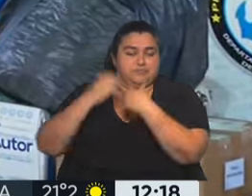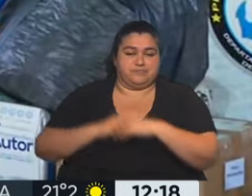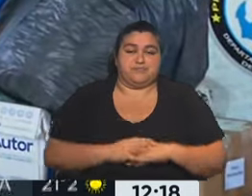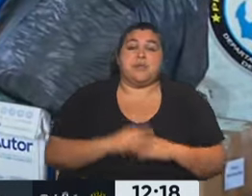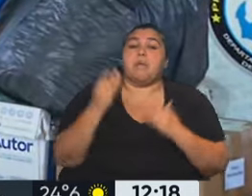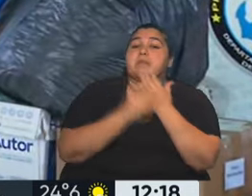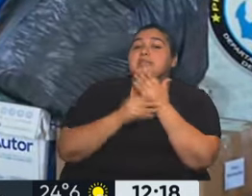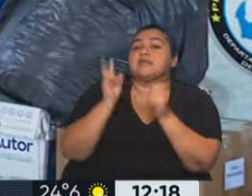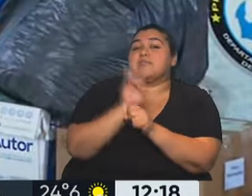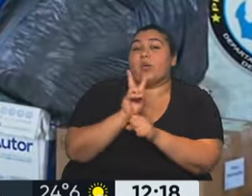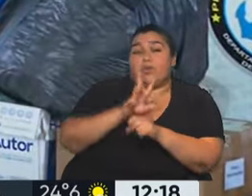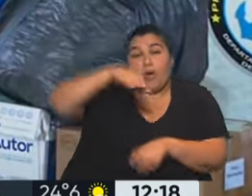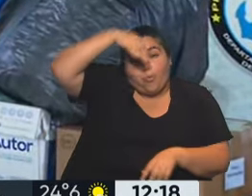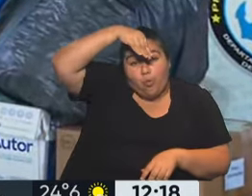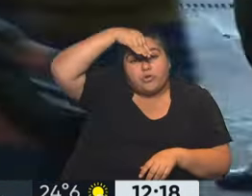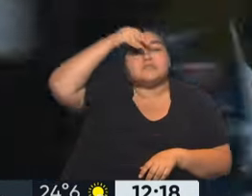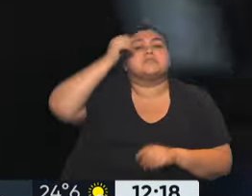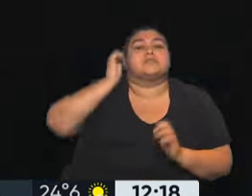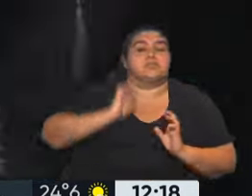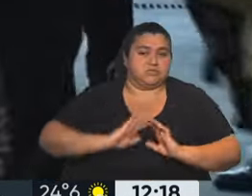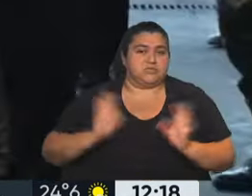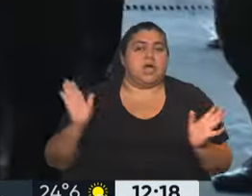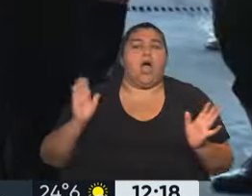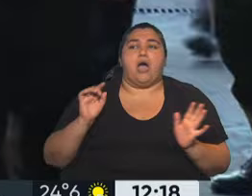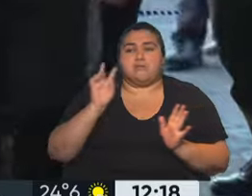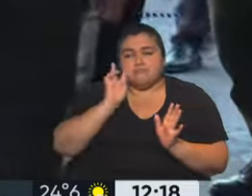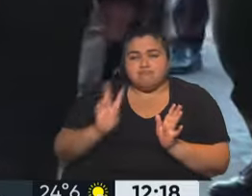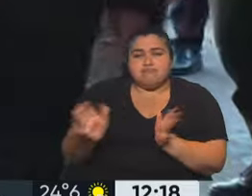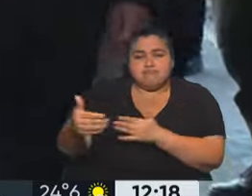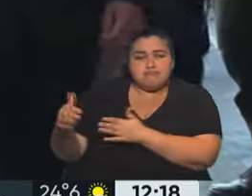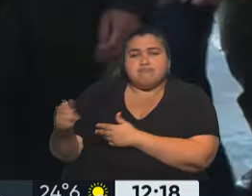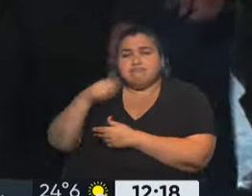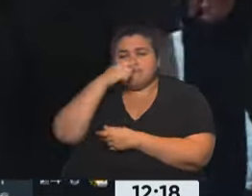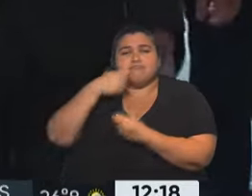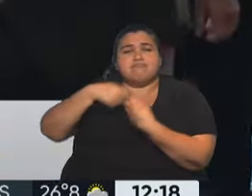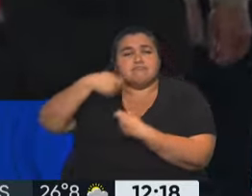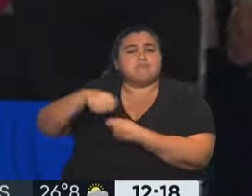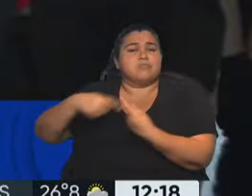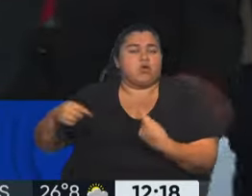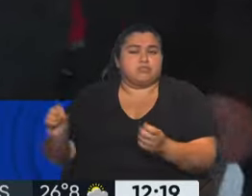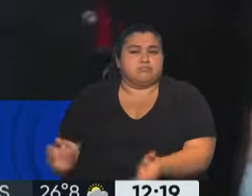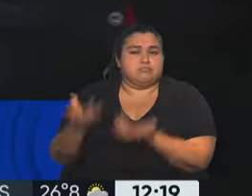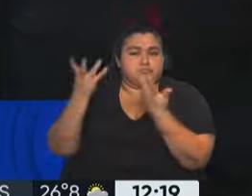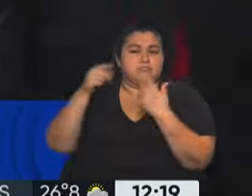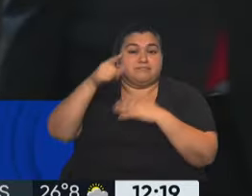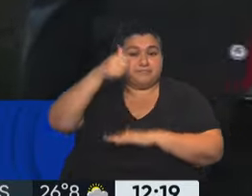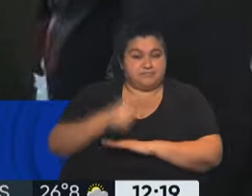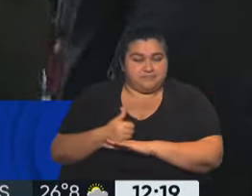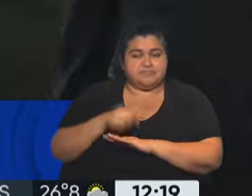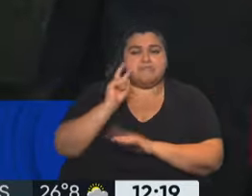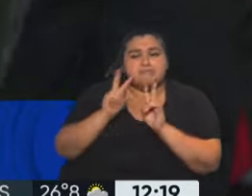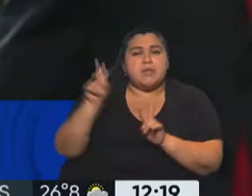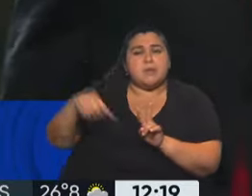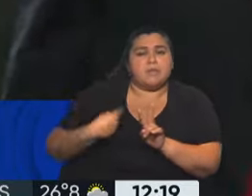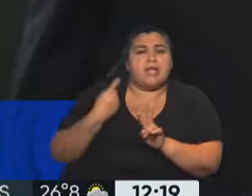La ministra de Seguridad, Patricia Bullrich, acaba de encabezar una quema de drogas, un importante operativo que acumula todos los decomisos